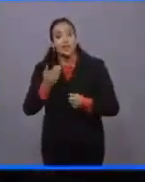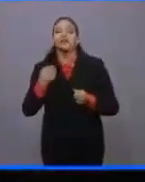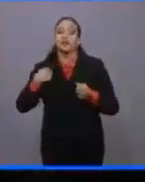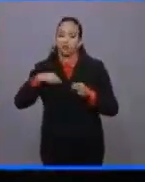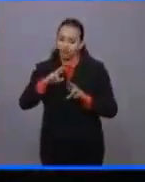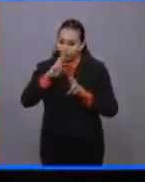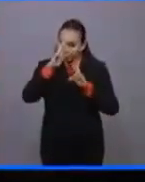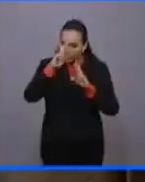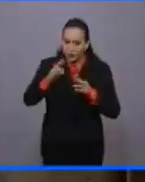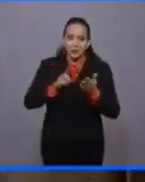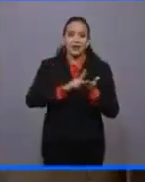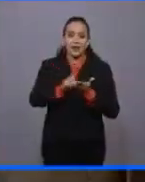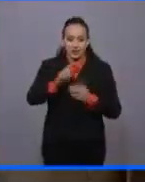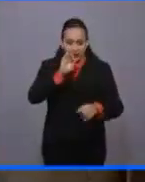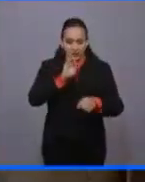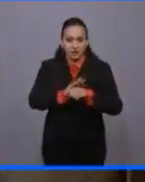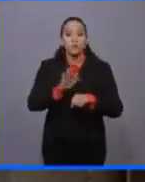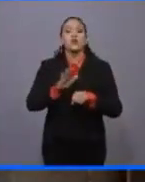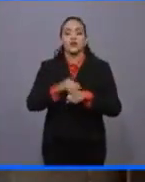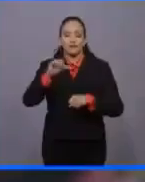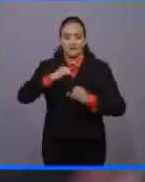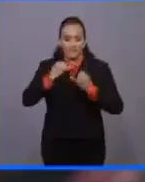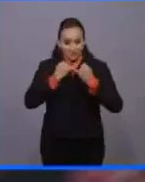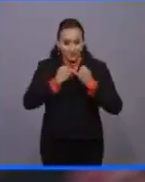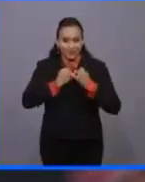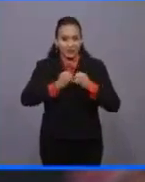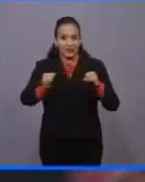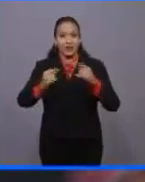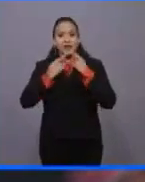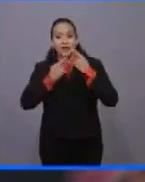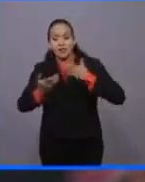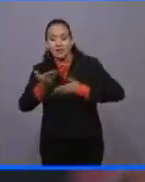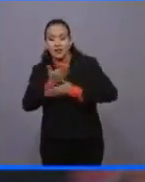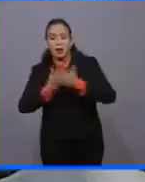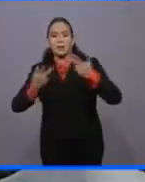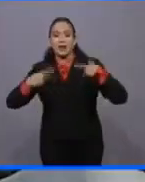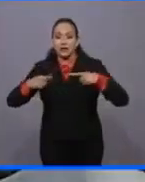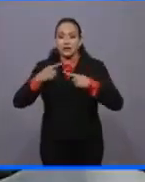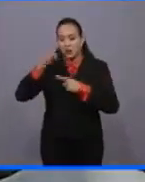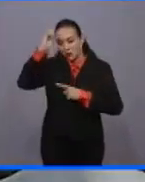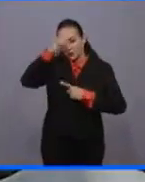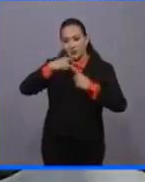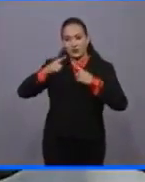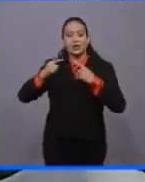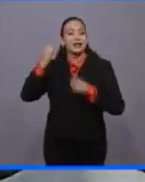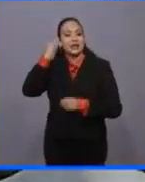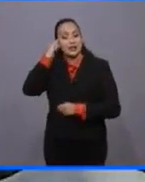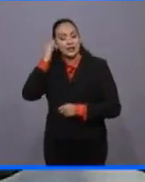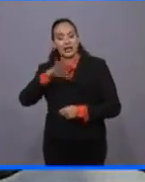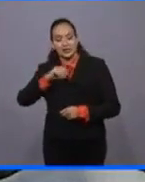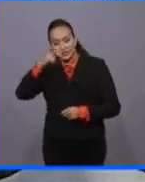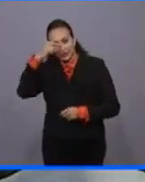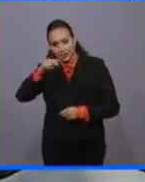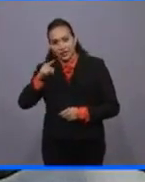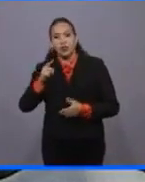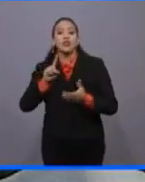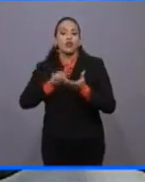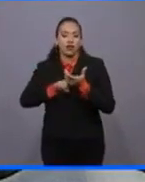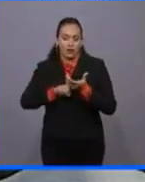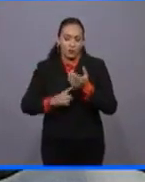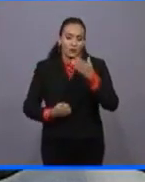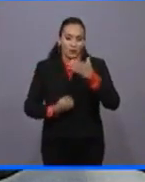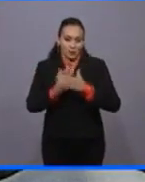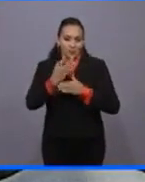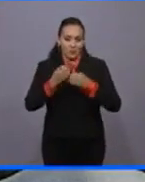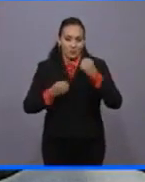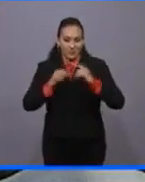sus derechos. Esto en la inauguración del espacio de diálogo de los saberes, las mujeres indígenas y afromexicanas en la nueva Suprema